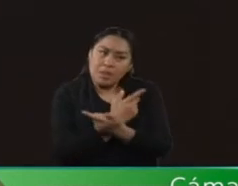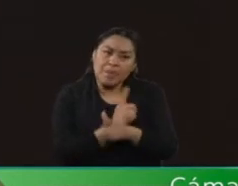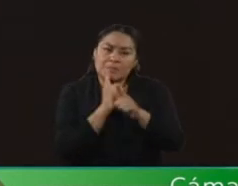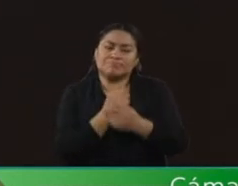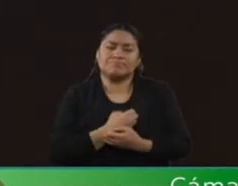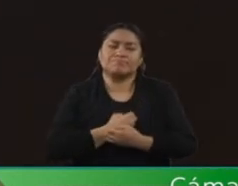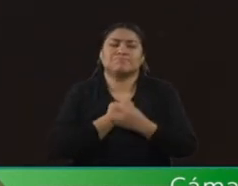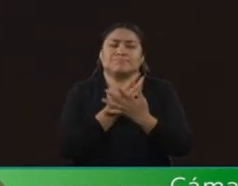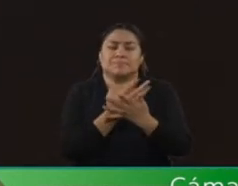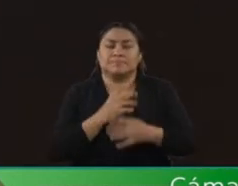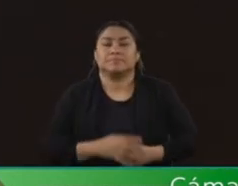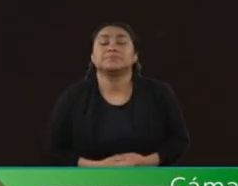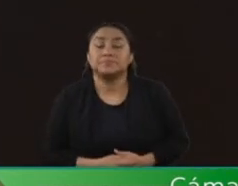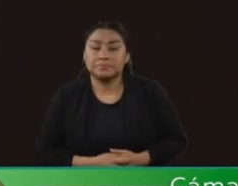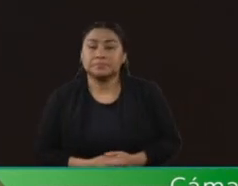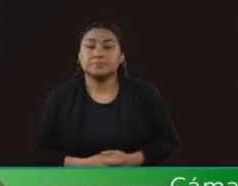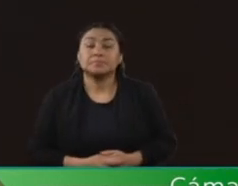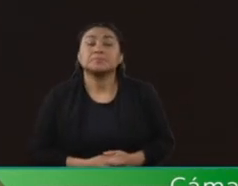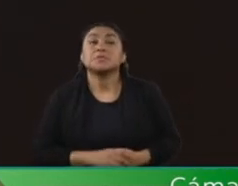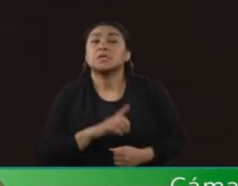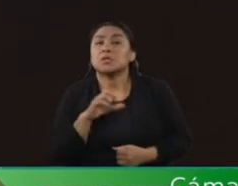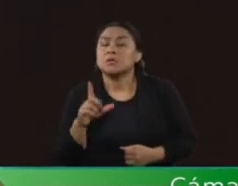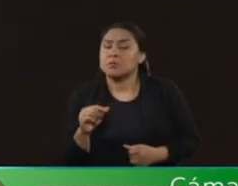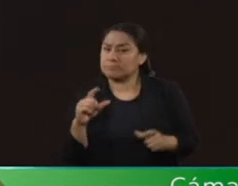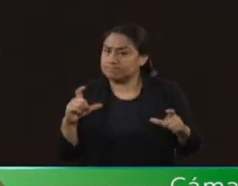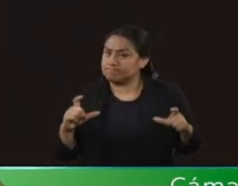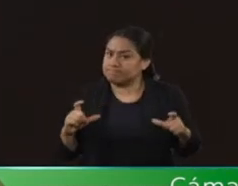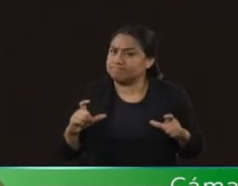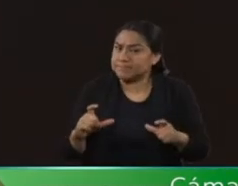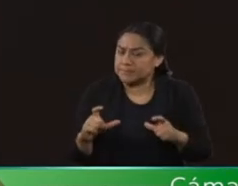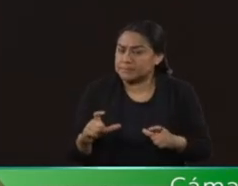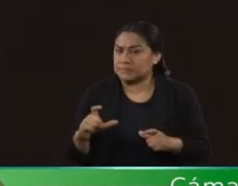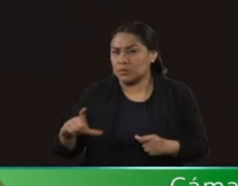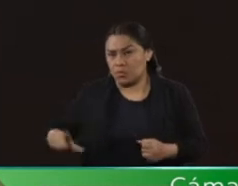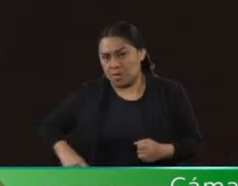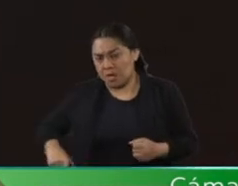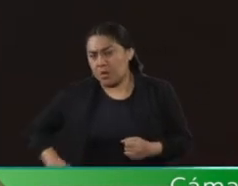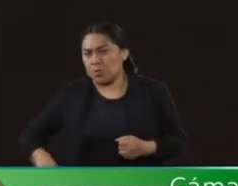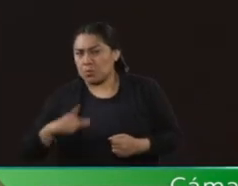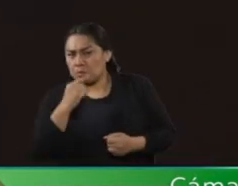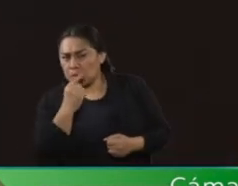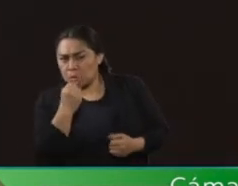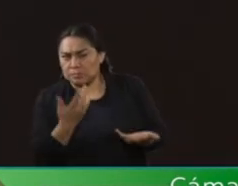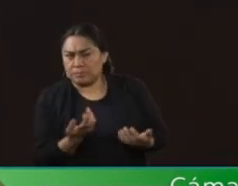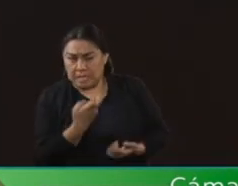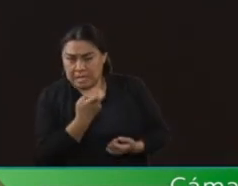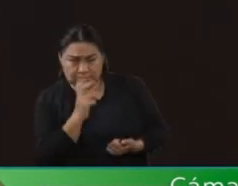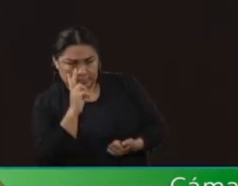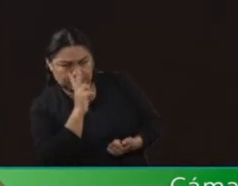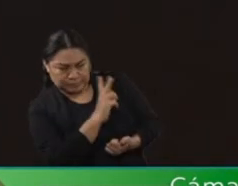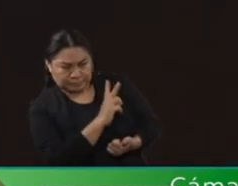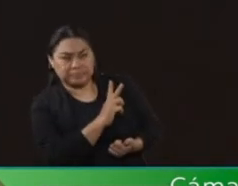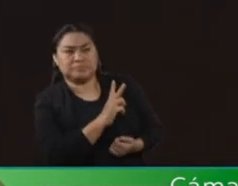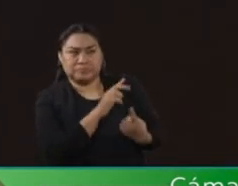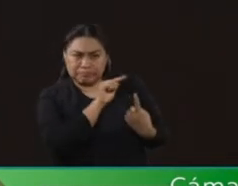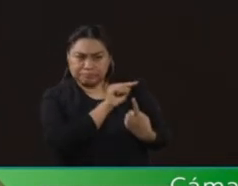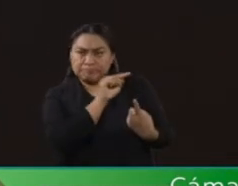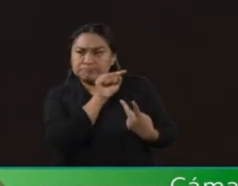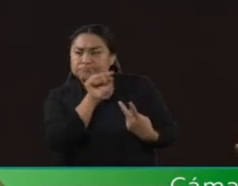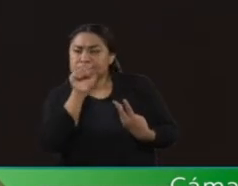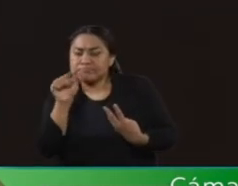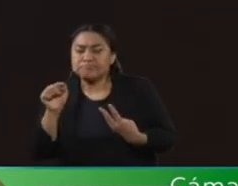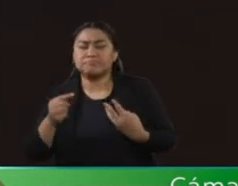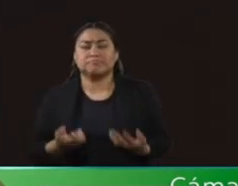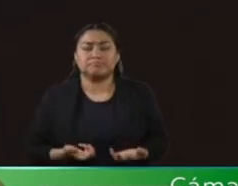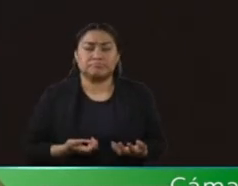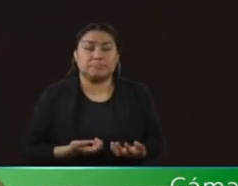expresión, y que fueron encapsuladas por el Estado y por el régimen. Actos como ese y otros más no